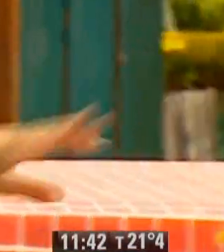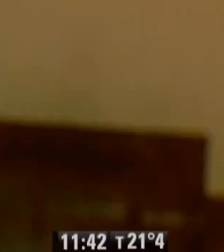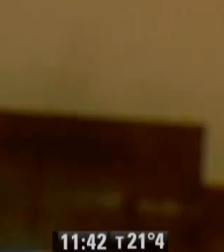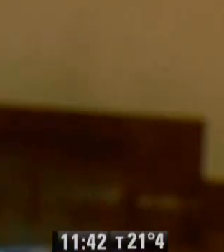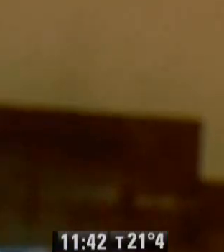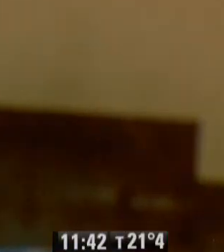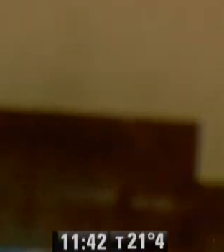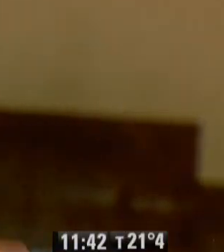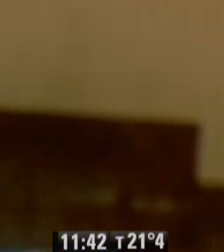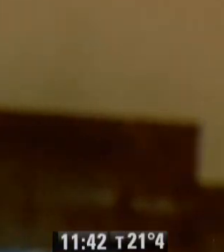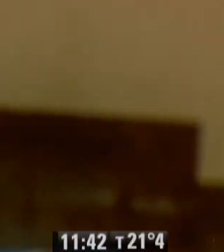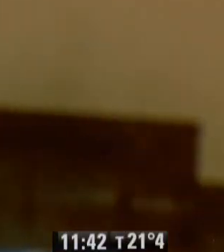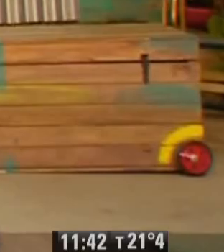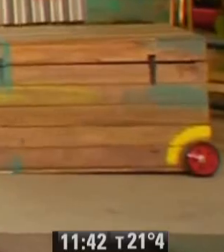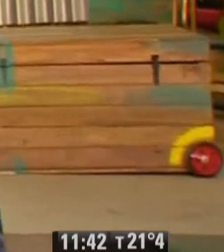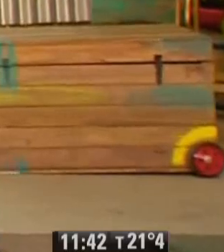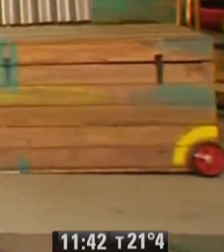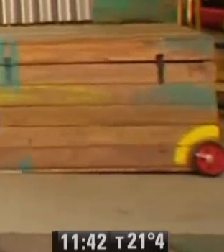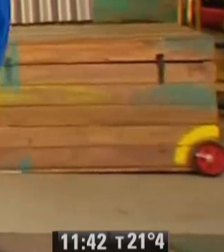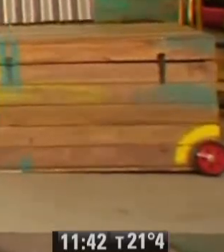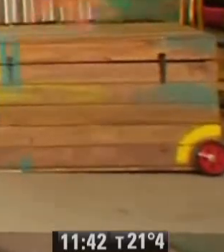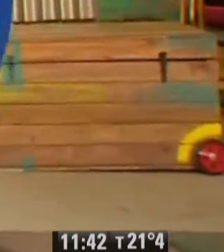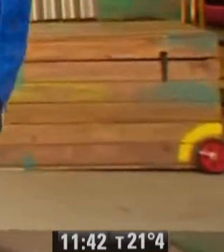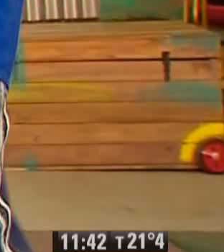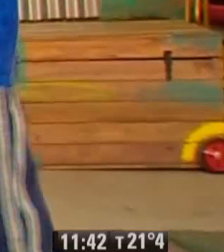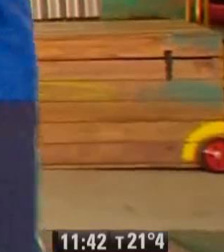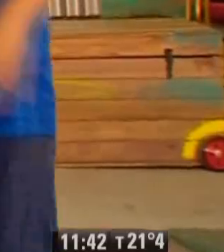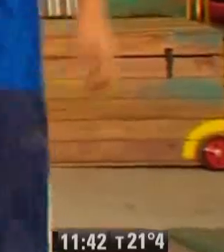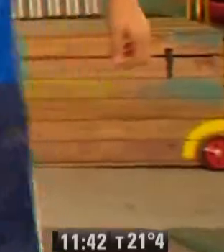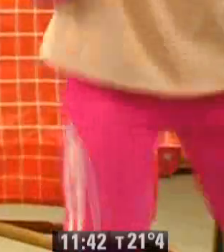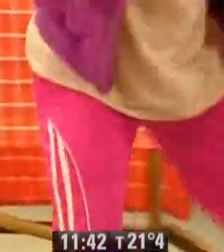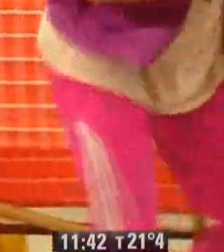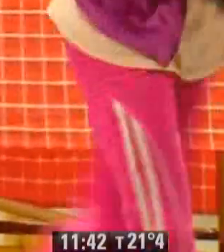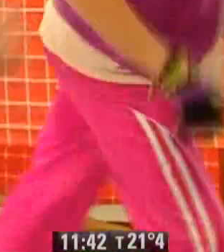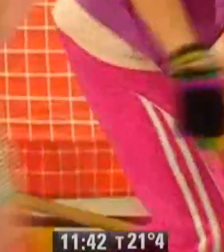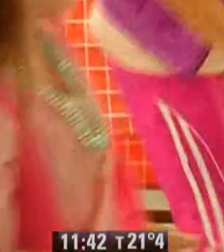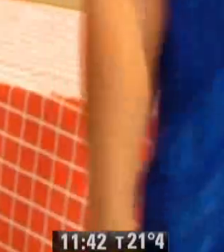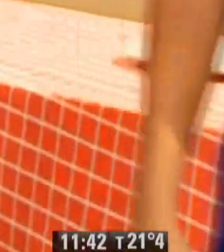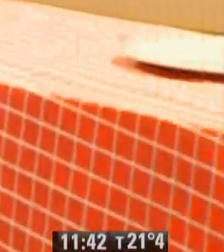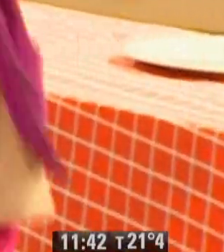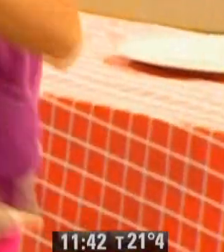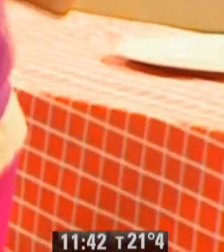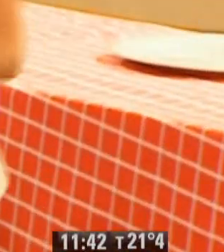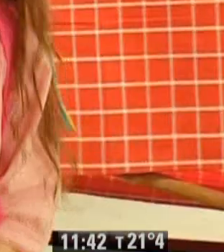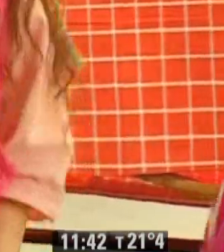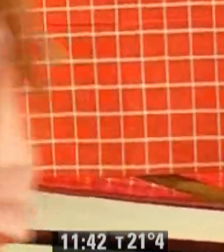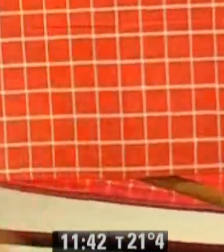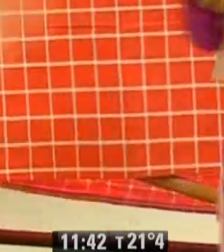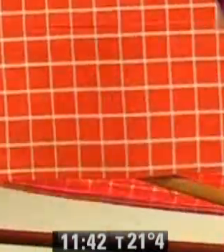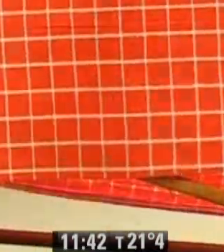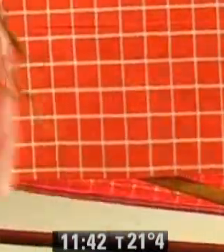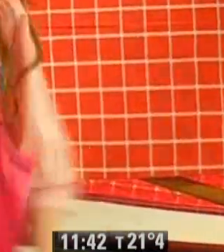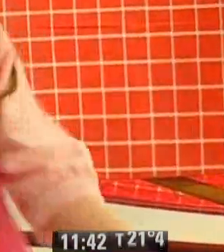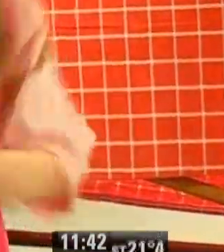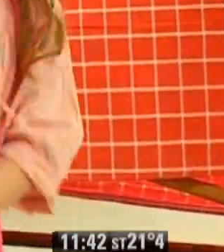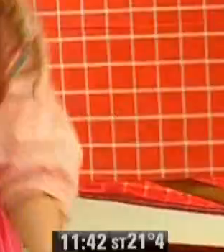Ponele sal a la vida un poquitito de sal y agregarle un poco de esto, un poco de aquello y un poco